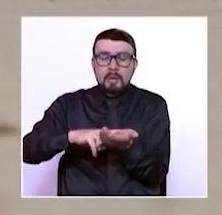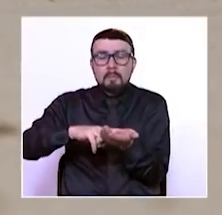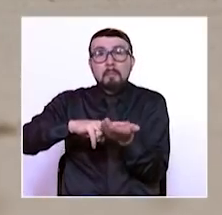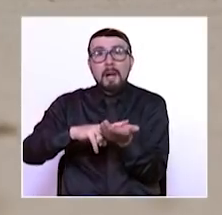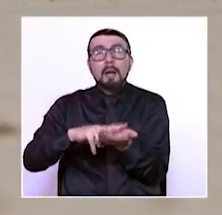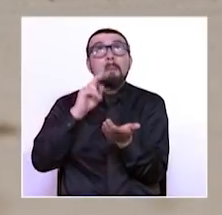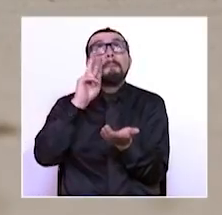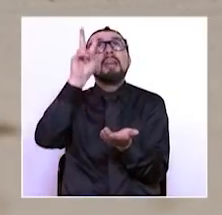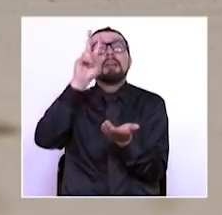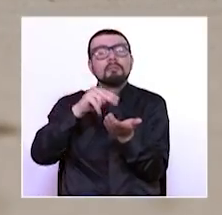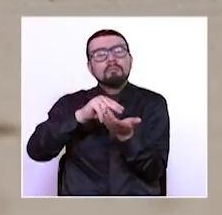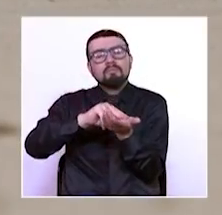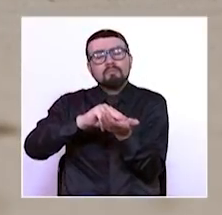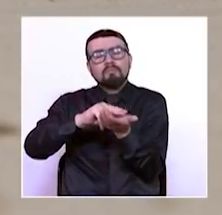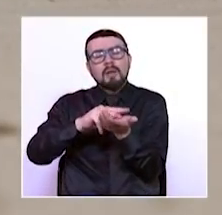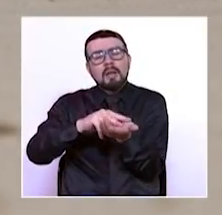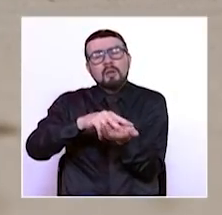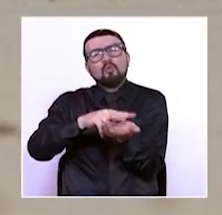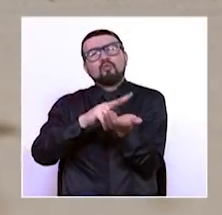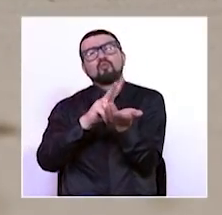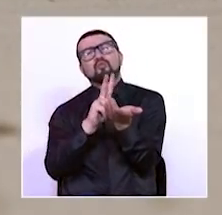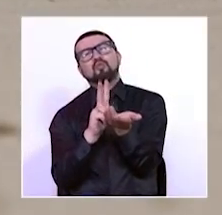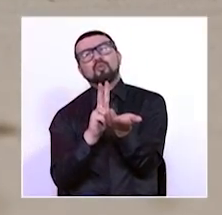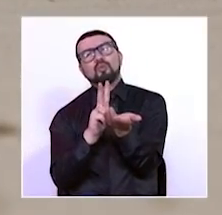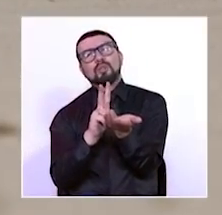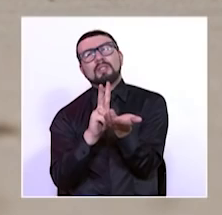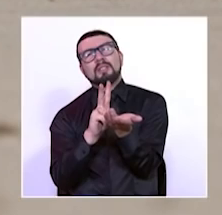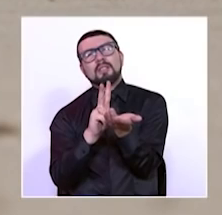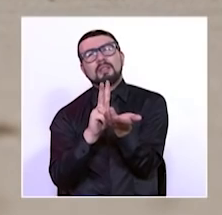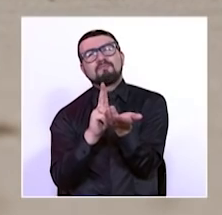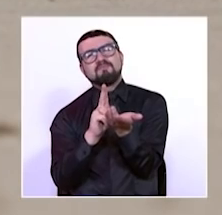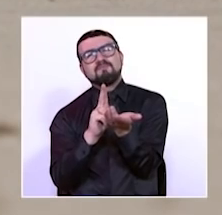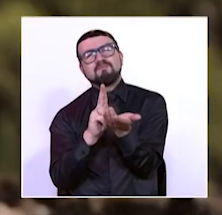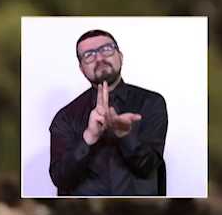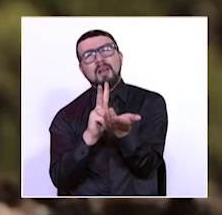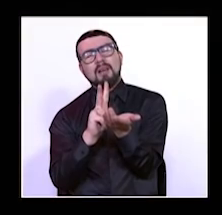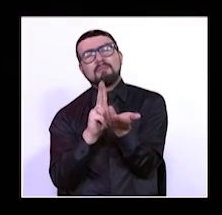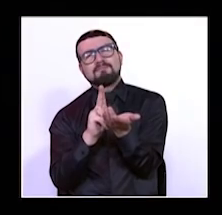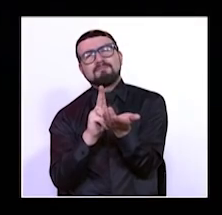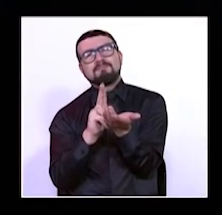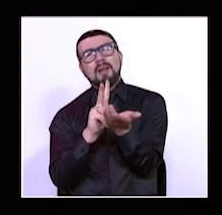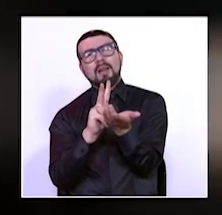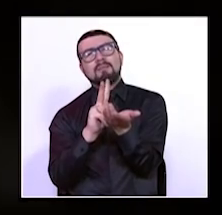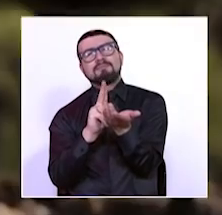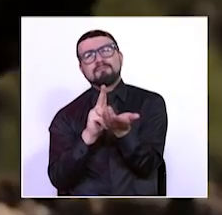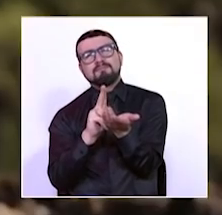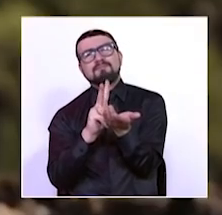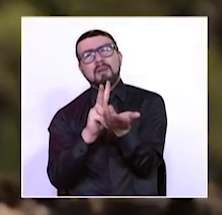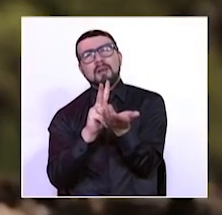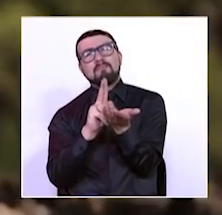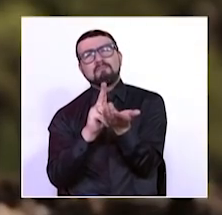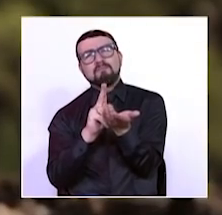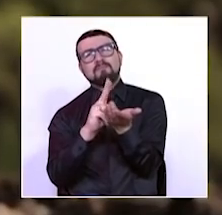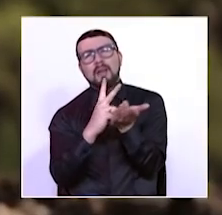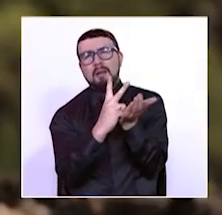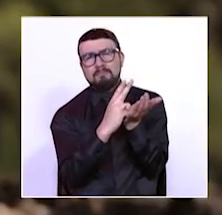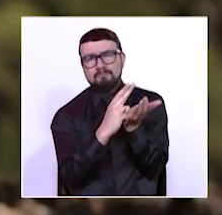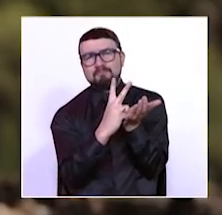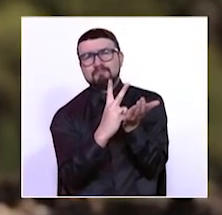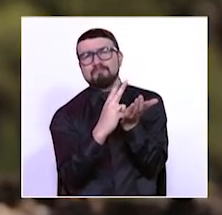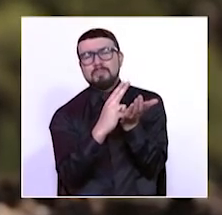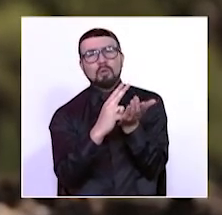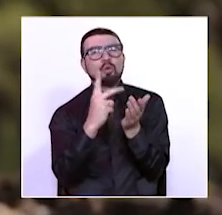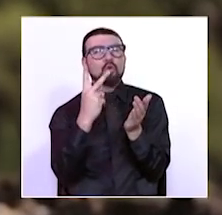techo, levanta las piernas estiradas, sepáralas y vuélvelas a juntar. Realiza 2 o 3 series de 15 repeticiones cada